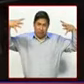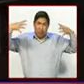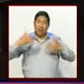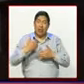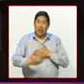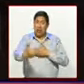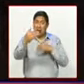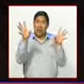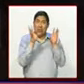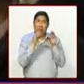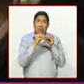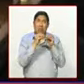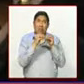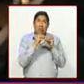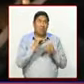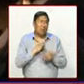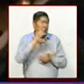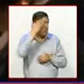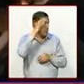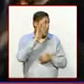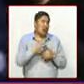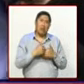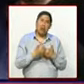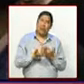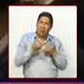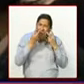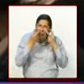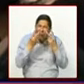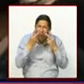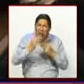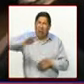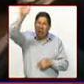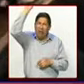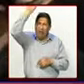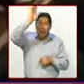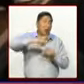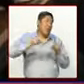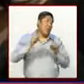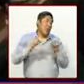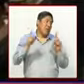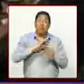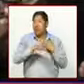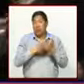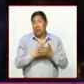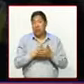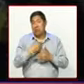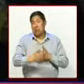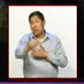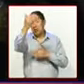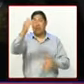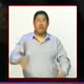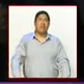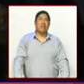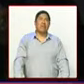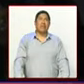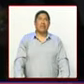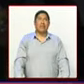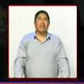lleve adelante la sesión. Yo no sé cómo observaban a todos los que levantaban la mano, pero todo seguía adelante.